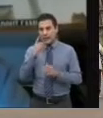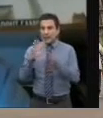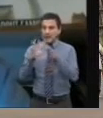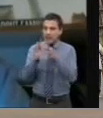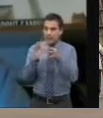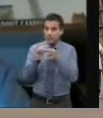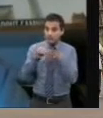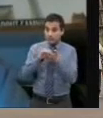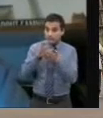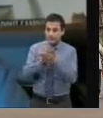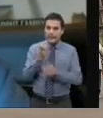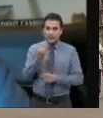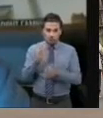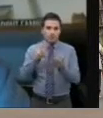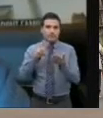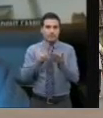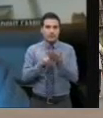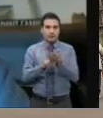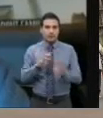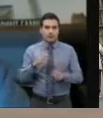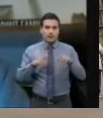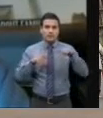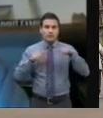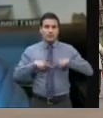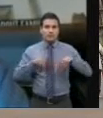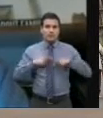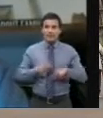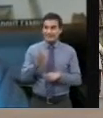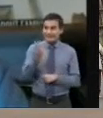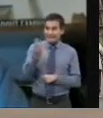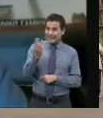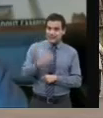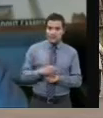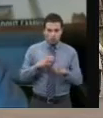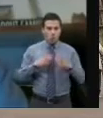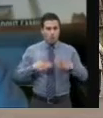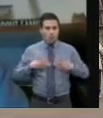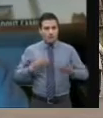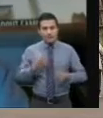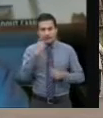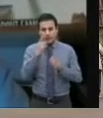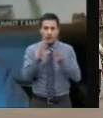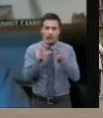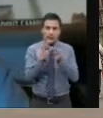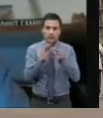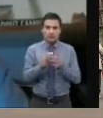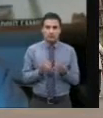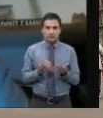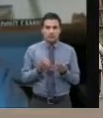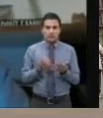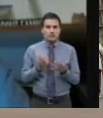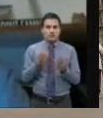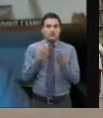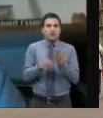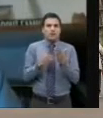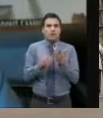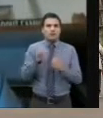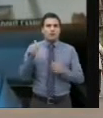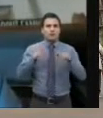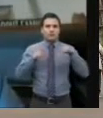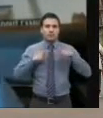Solo hay 3 confesiones de 105 o 104 influencers, perdón. Por